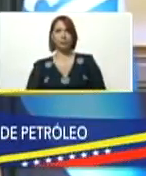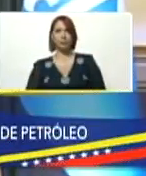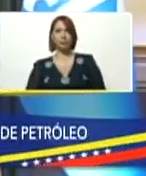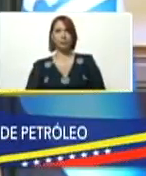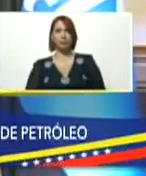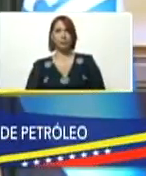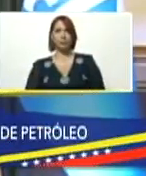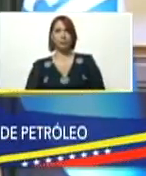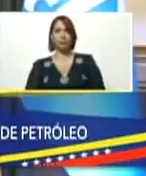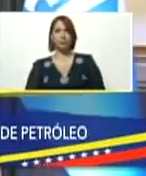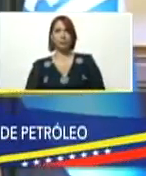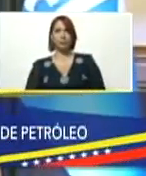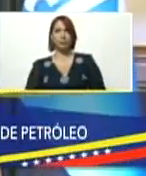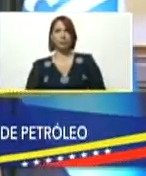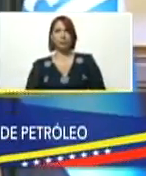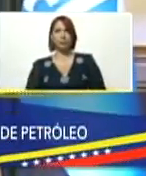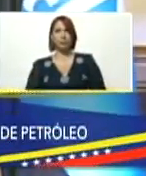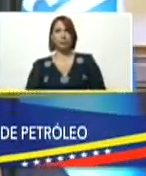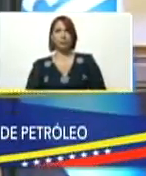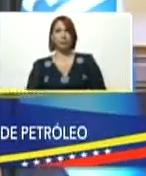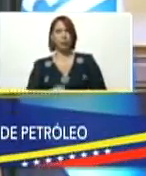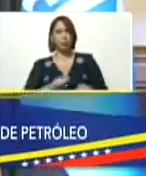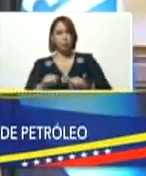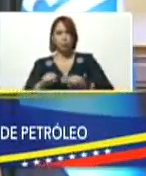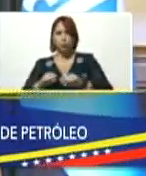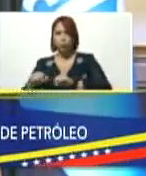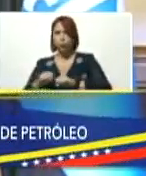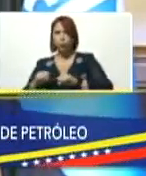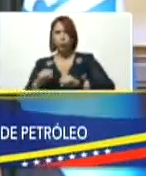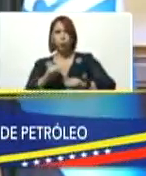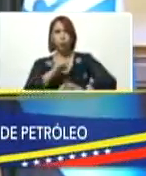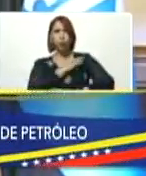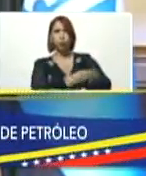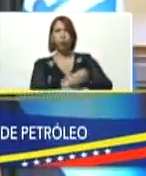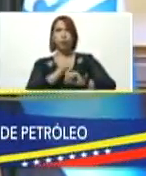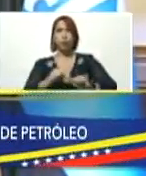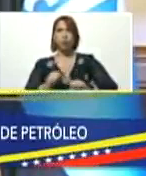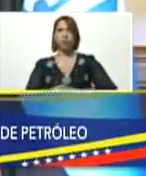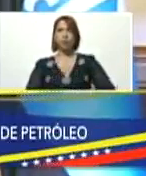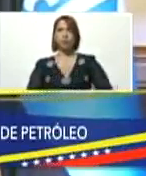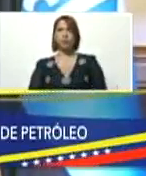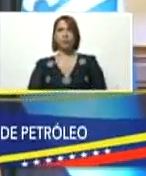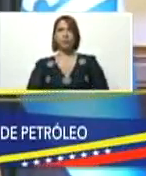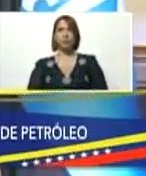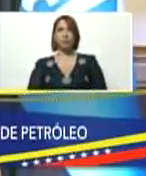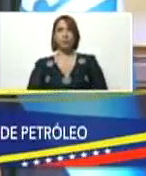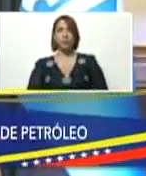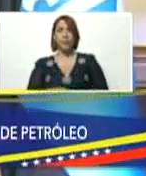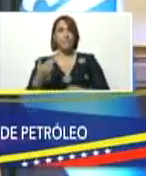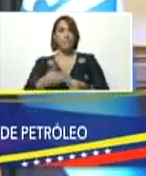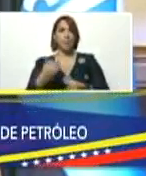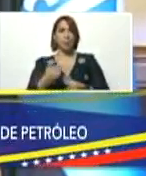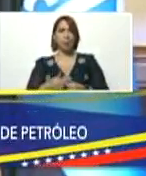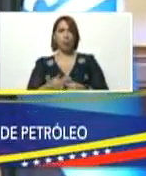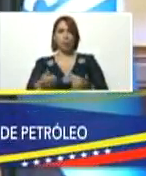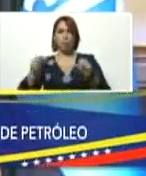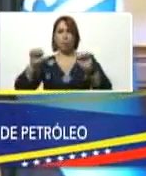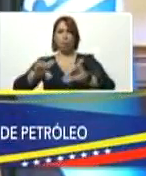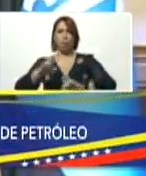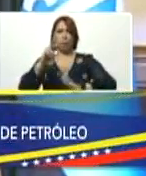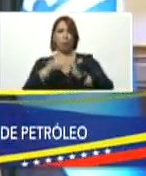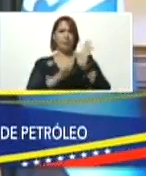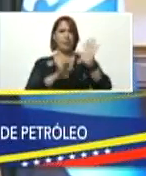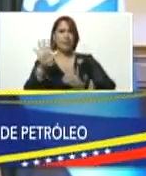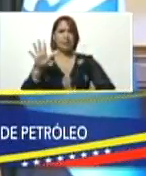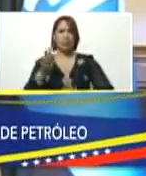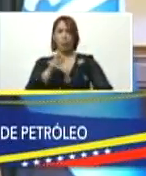Y movieron las teclas, movieron las fuerzas y el petróleo se desplomó en el 2015, se vino